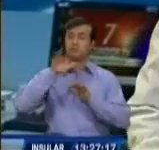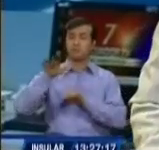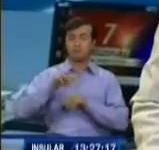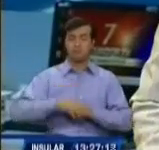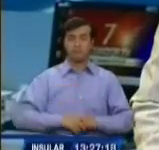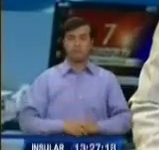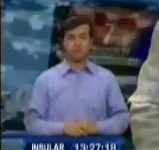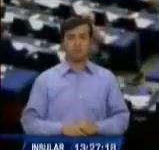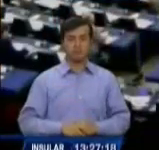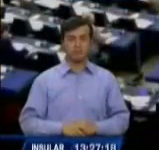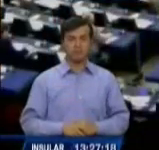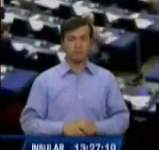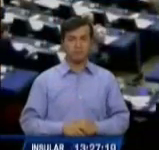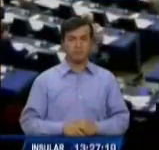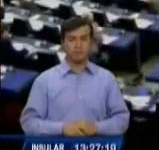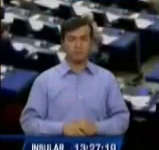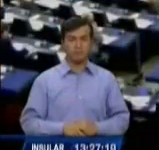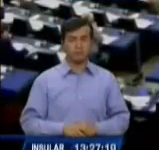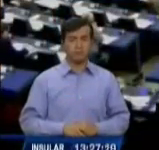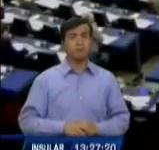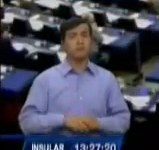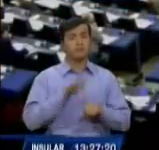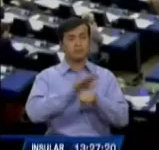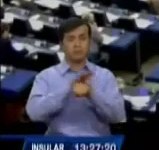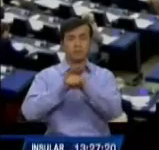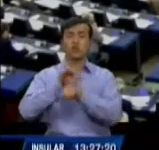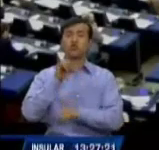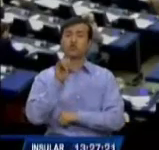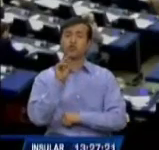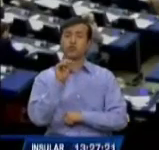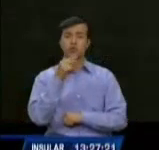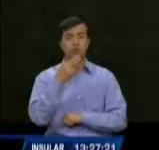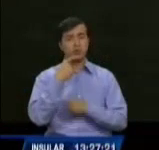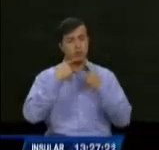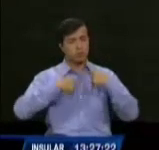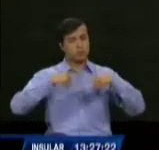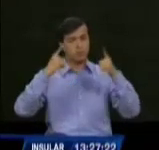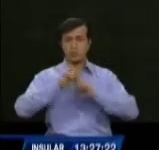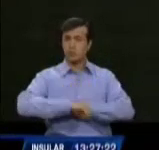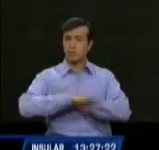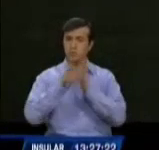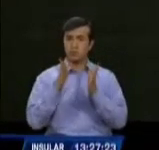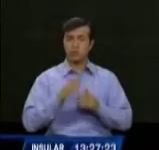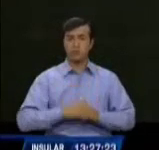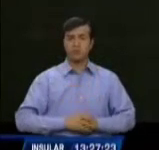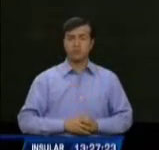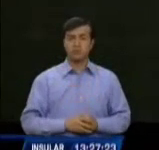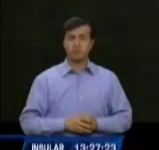refugiados. El llamado de Jean-Claude Juncker fue claro.